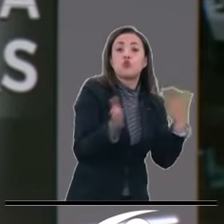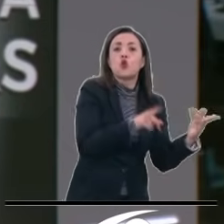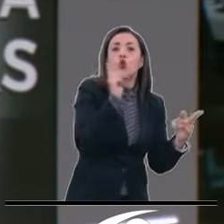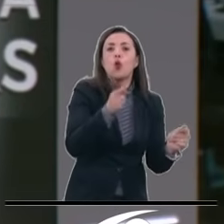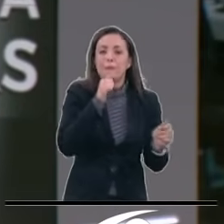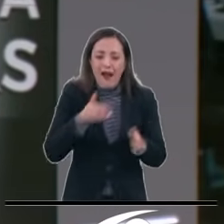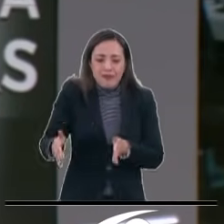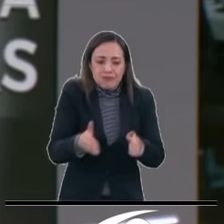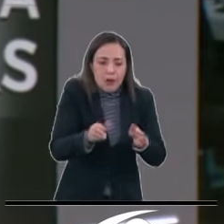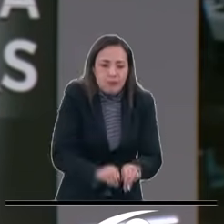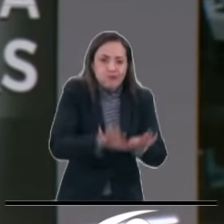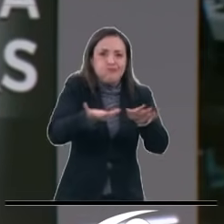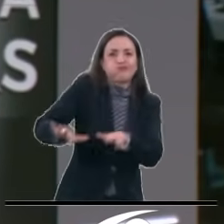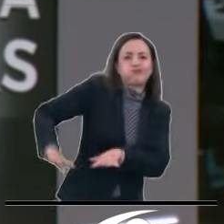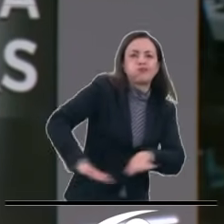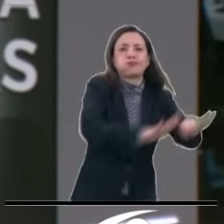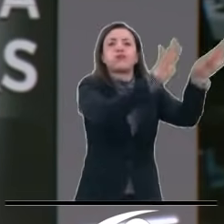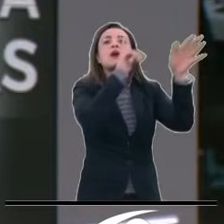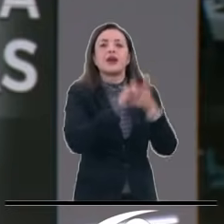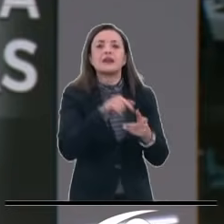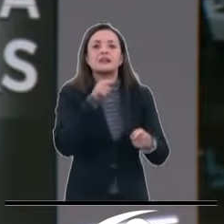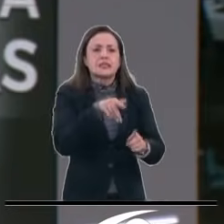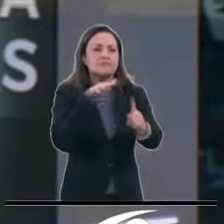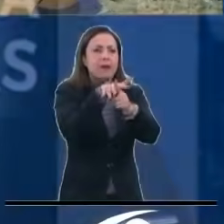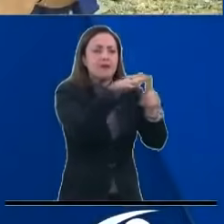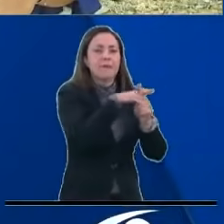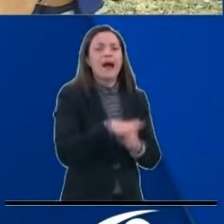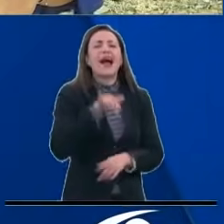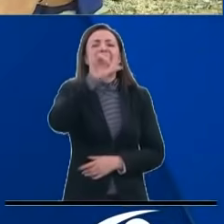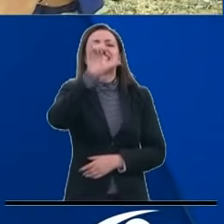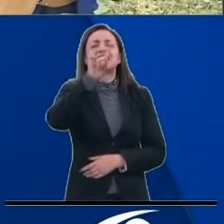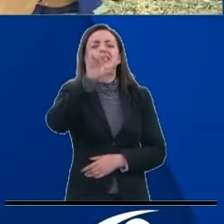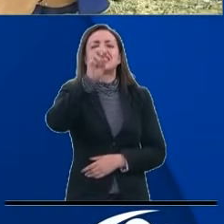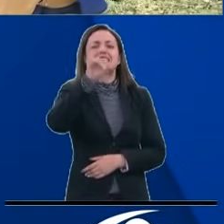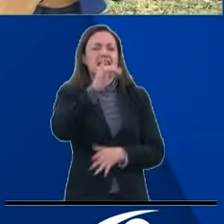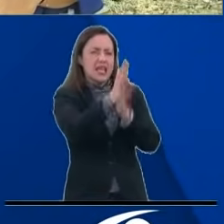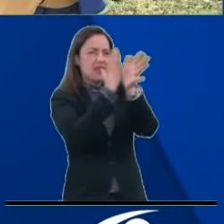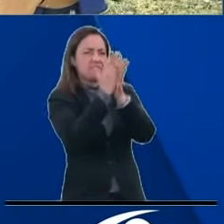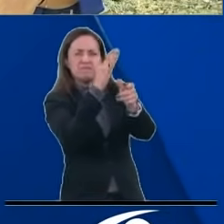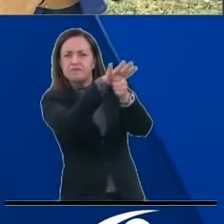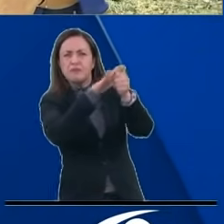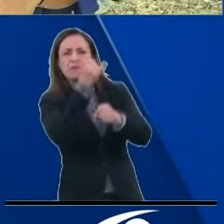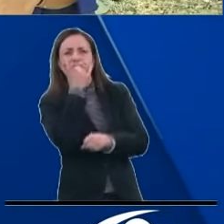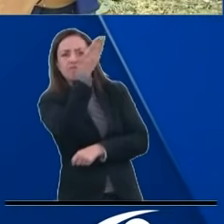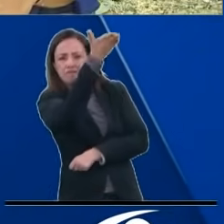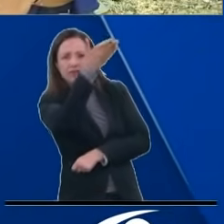desbordó y varios barrios resultaron afectados. Yesenia Carrillo, ¿cuál es la situación hasta ahora en La Heroica?